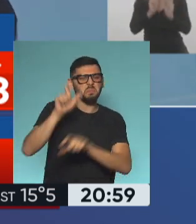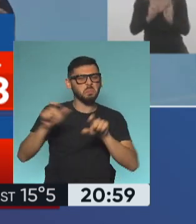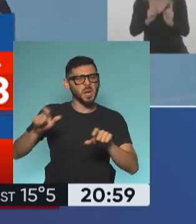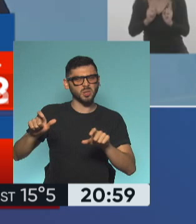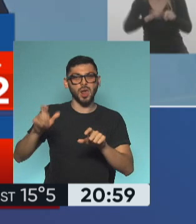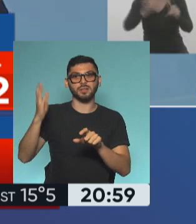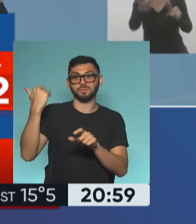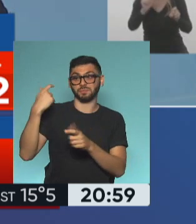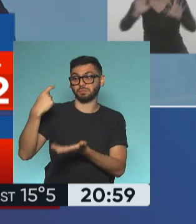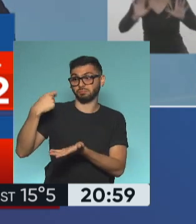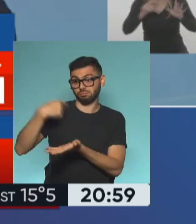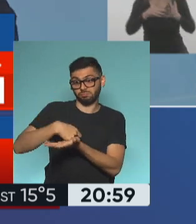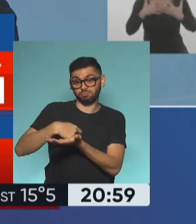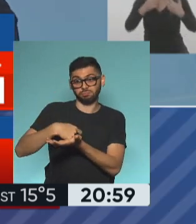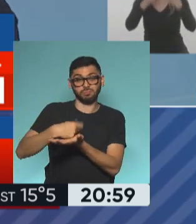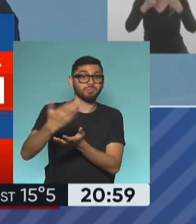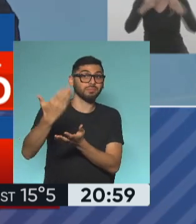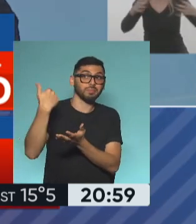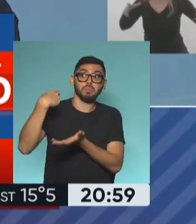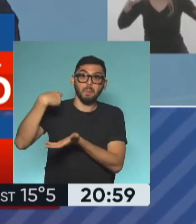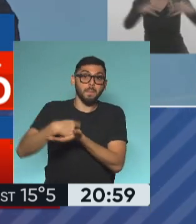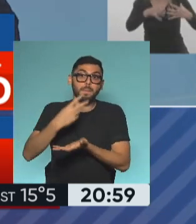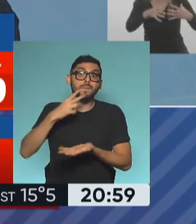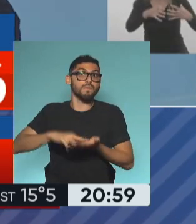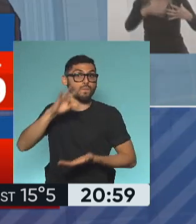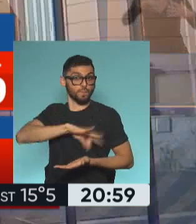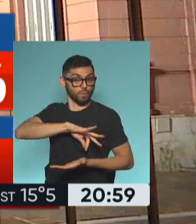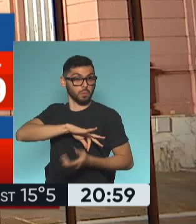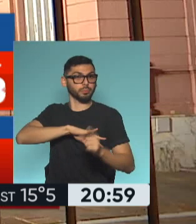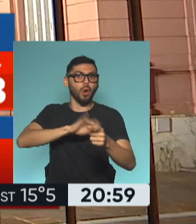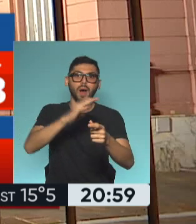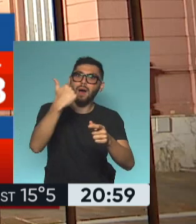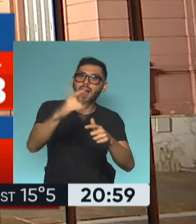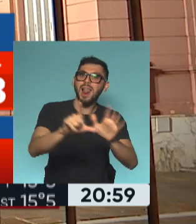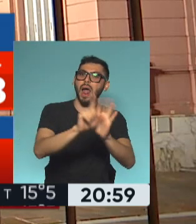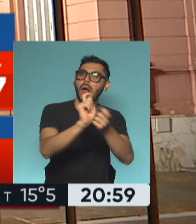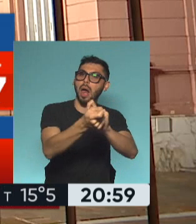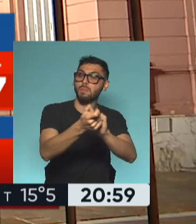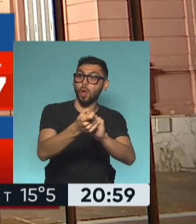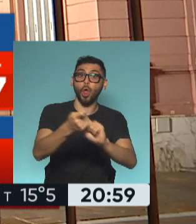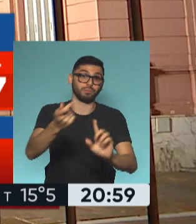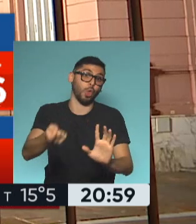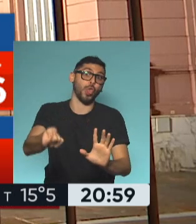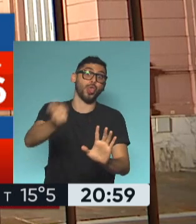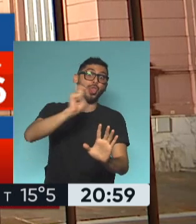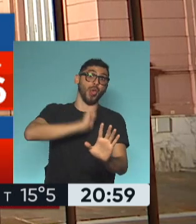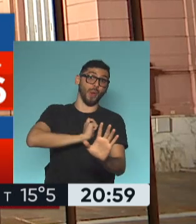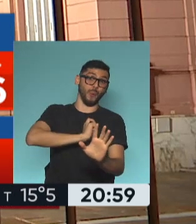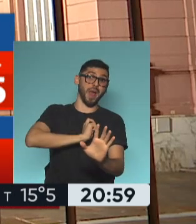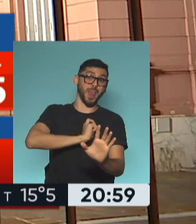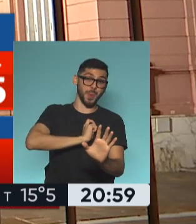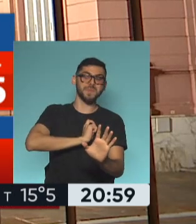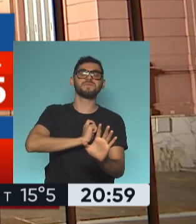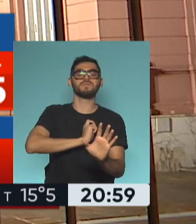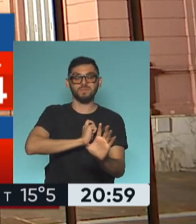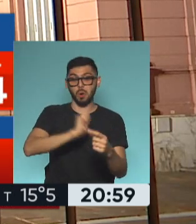hayan pagado el impuesto a las ganancias y que ahora con la modificación del mínimo no imponible no se vean más afectadas.